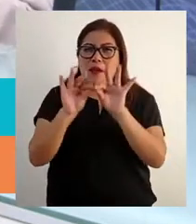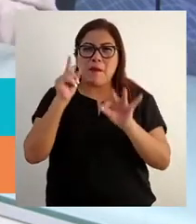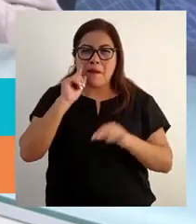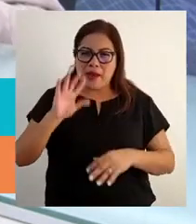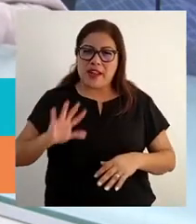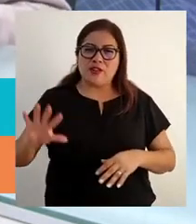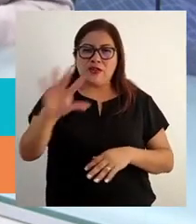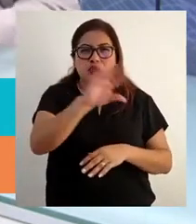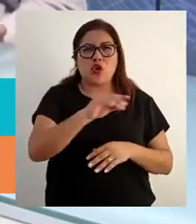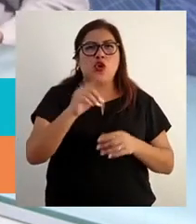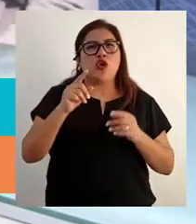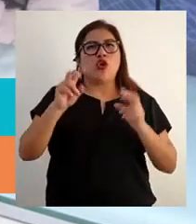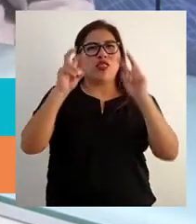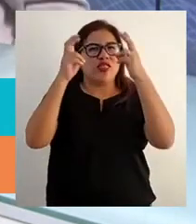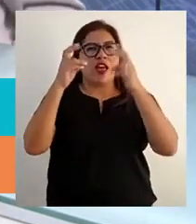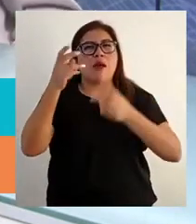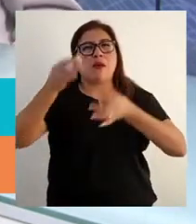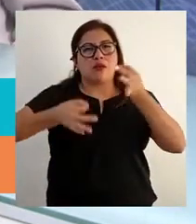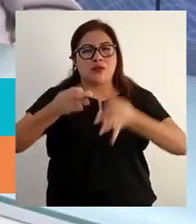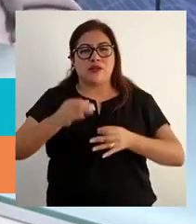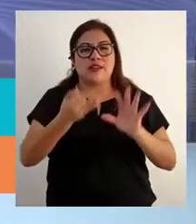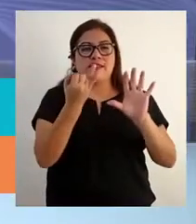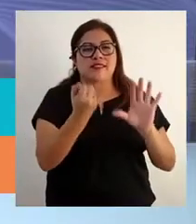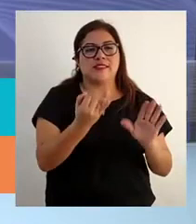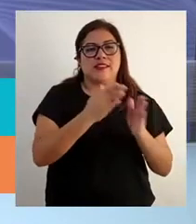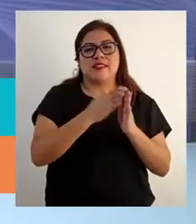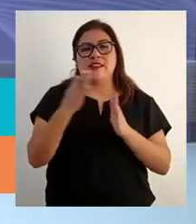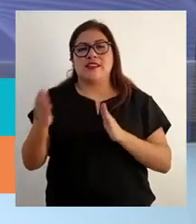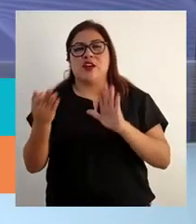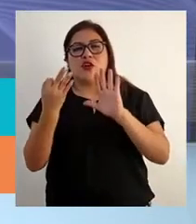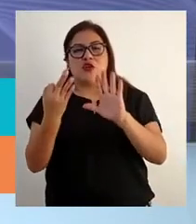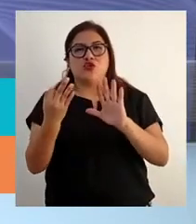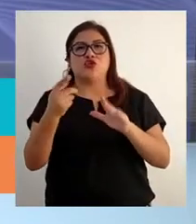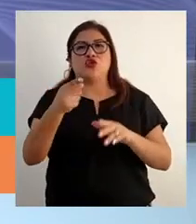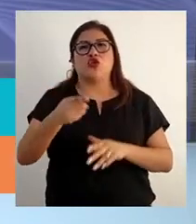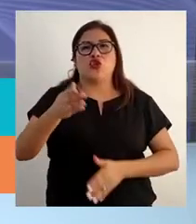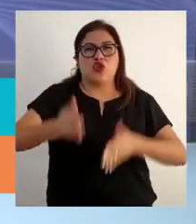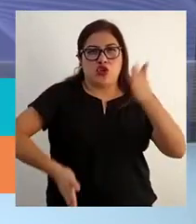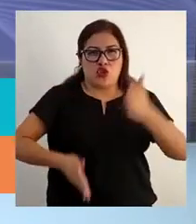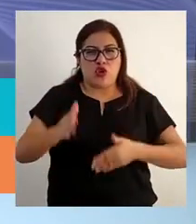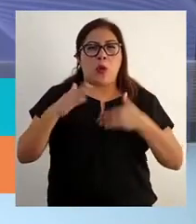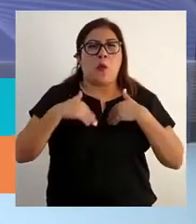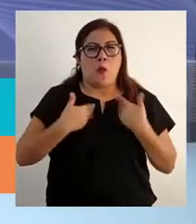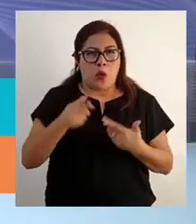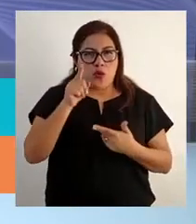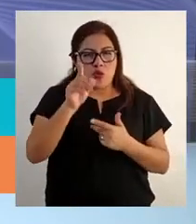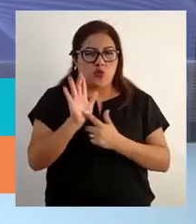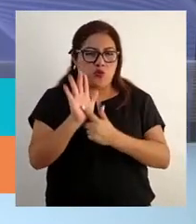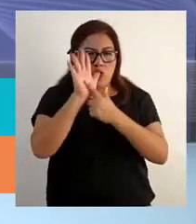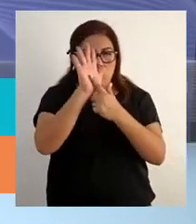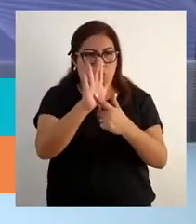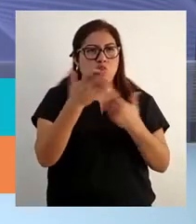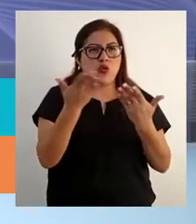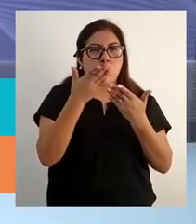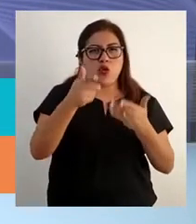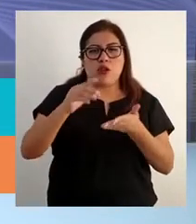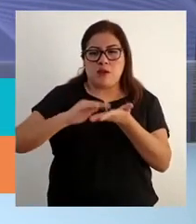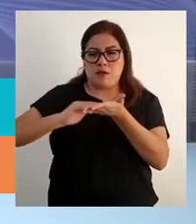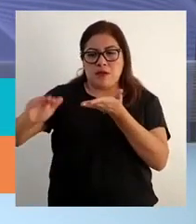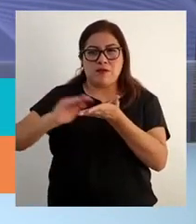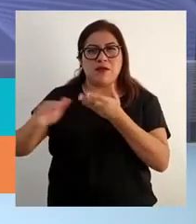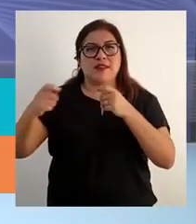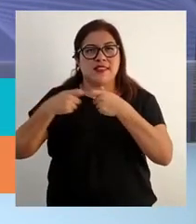aparato judicial? El 7 y el 8 de julio, no se olviden, pueden hacer ver la discapacidad, hacerlo conocer en la mesa de parte electrónica y en la mesa de parte